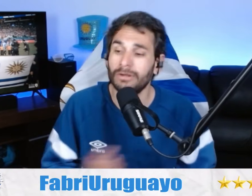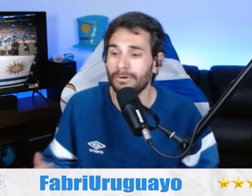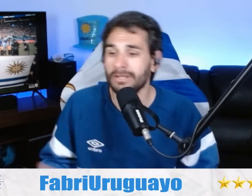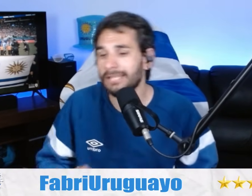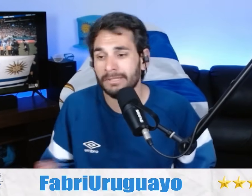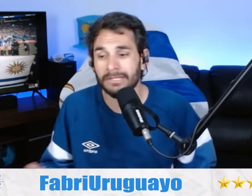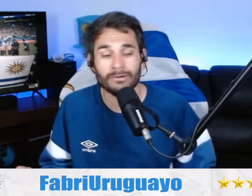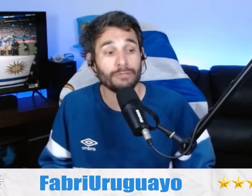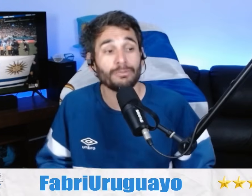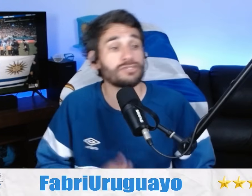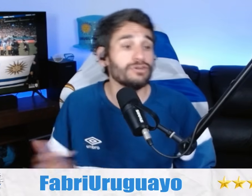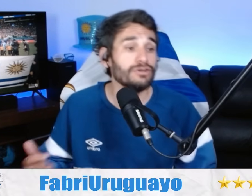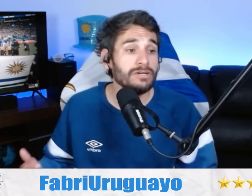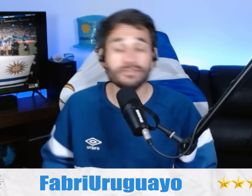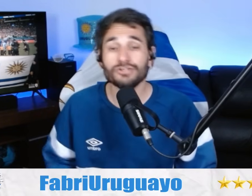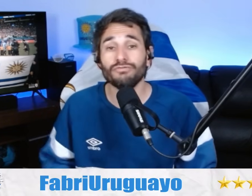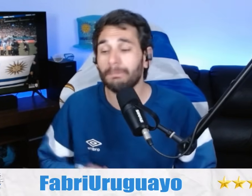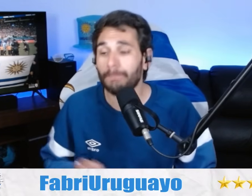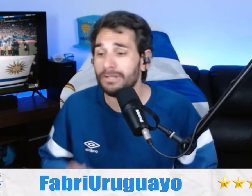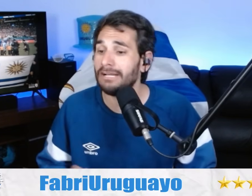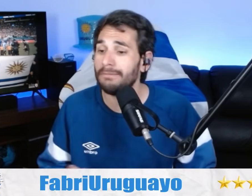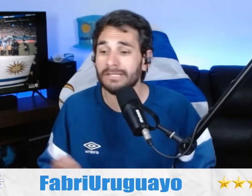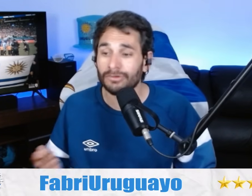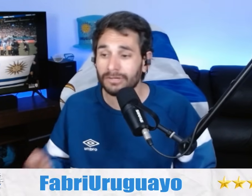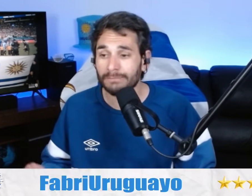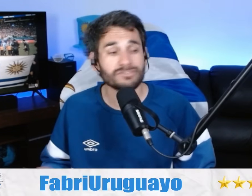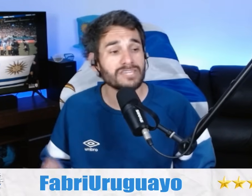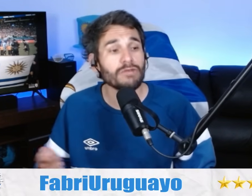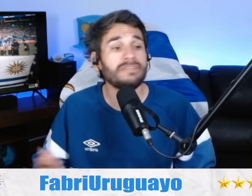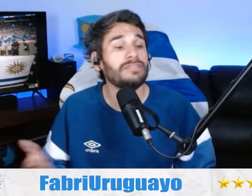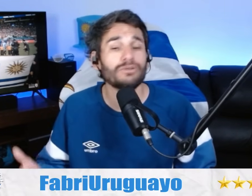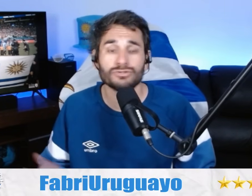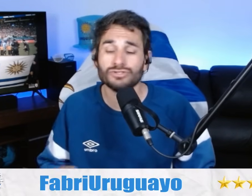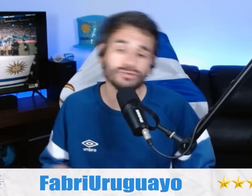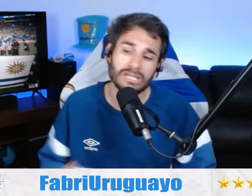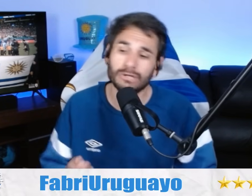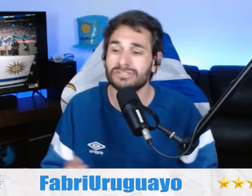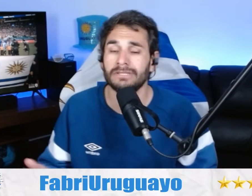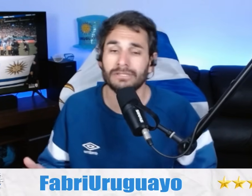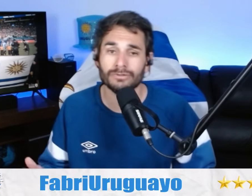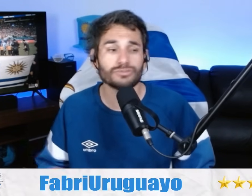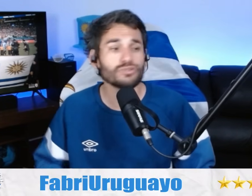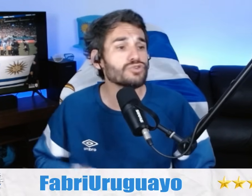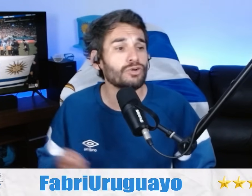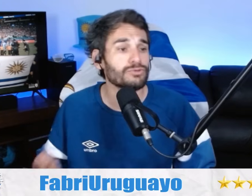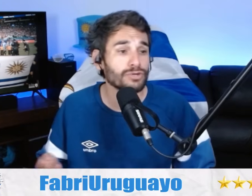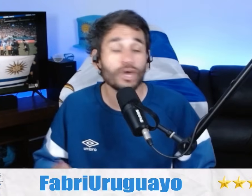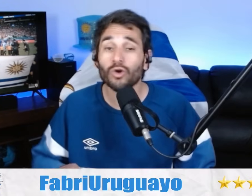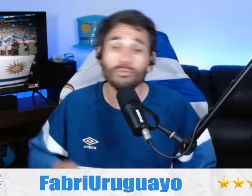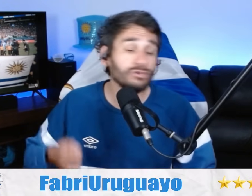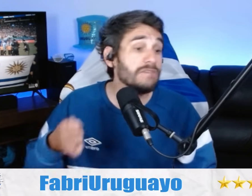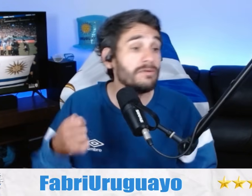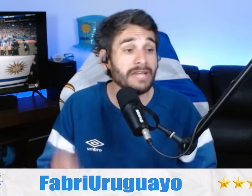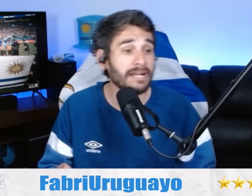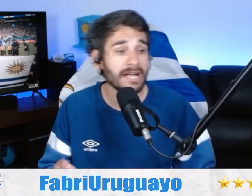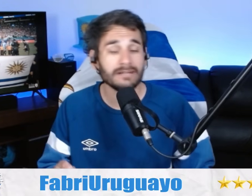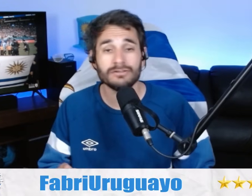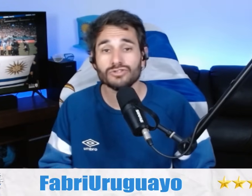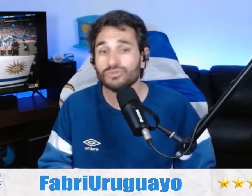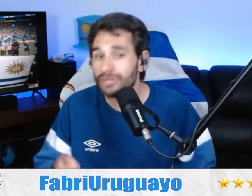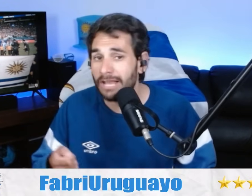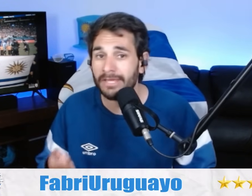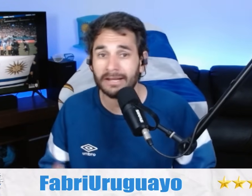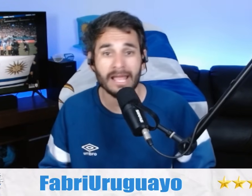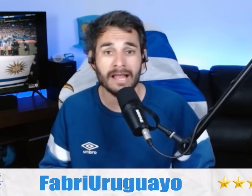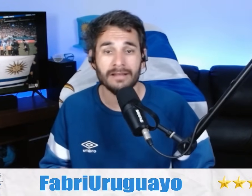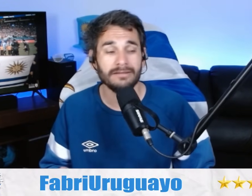podrido lo políticamente correcto porque si no Si yo fuera políticamente correcto sería un mentiroso Y yo no quiero ser mentiroso yo soy como soy como ustedes me ven acá